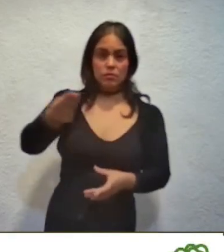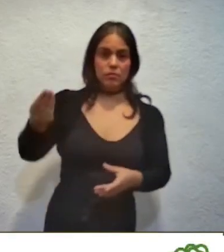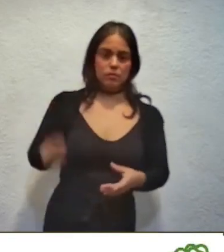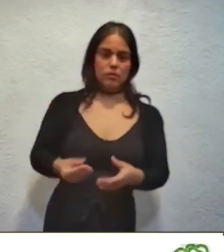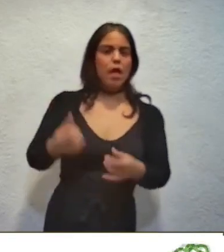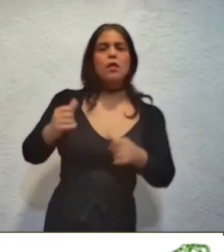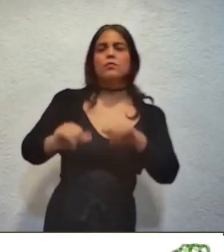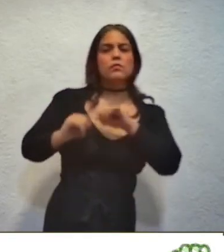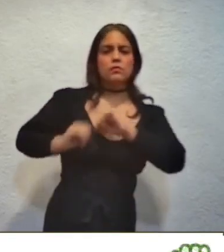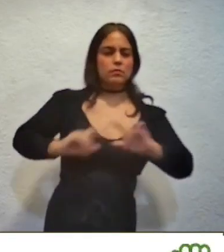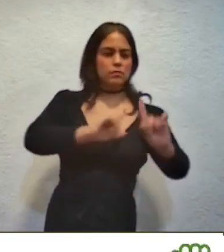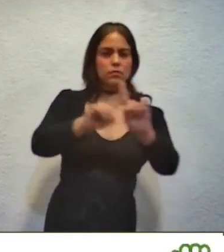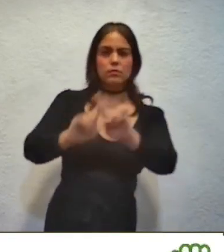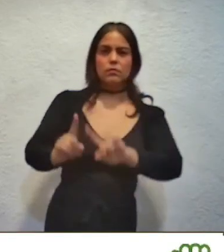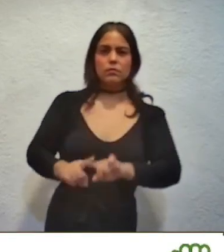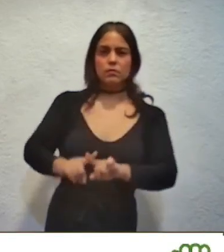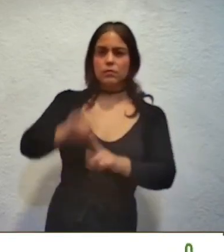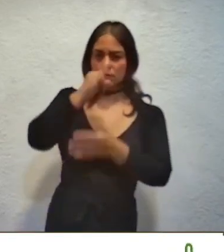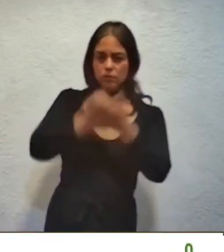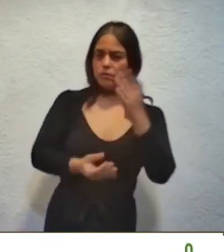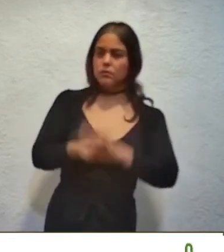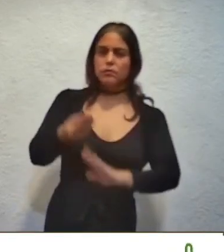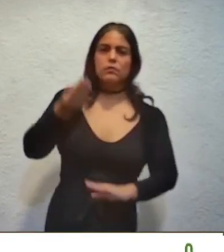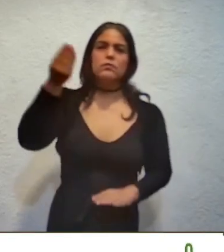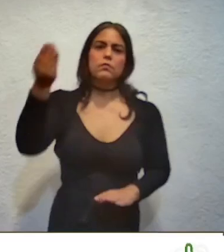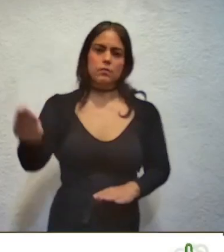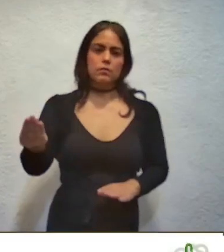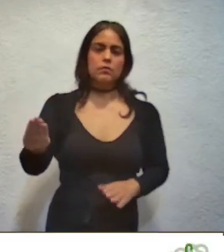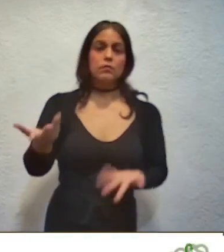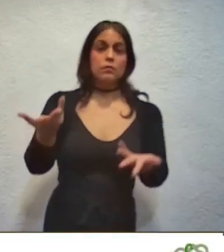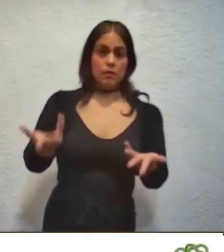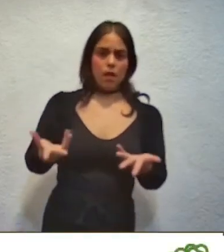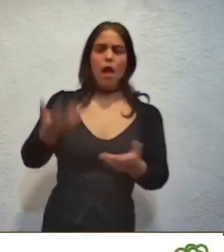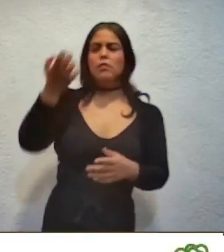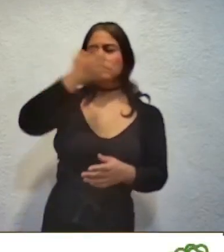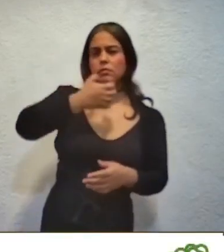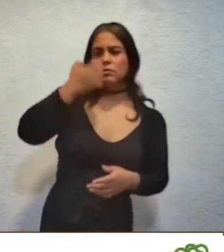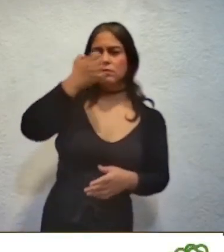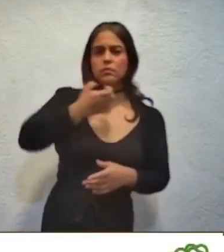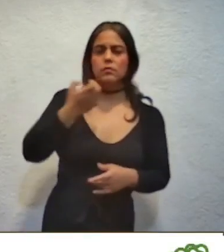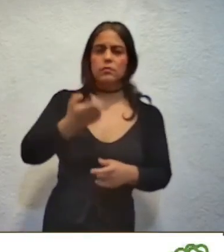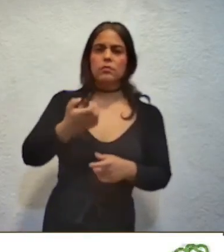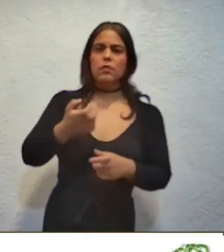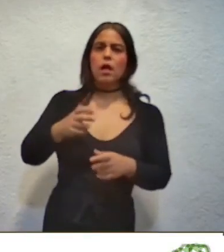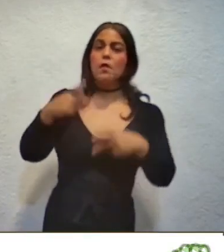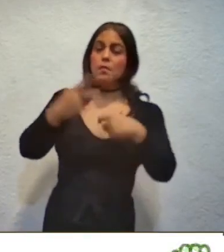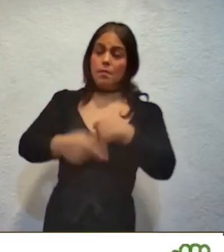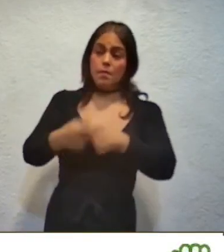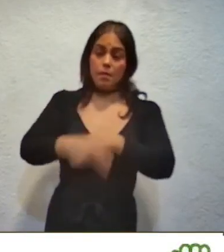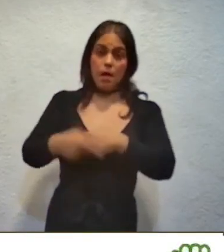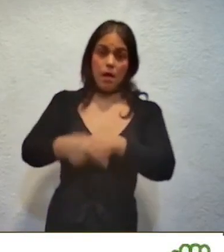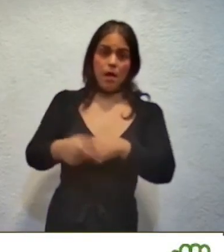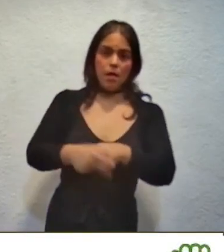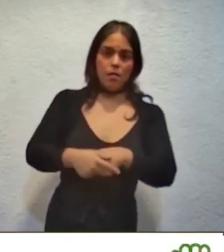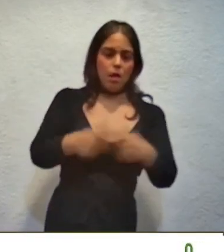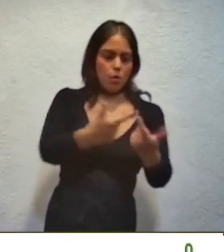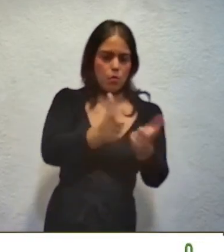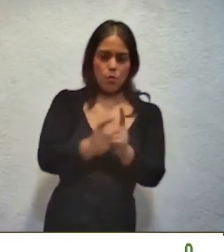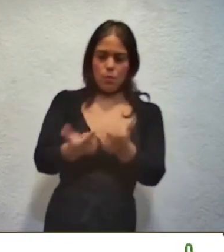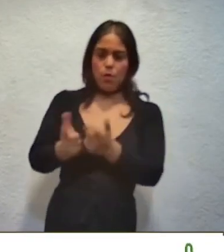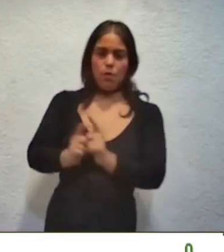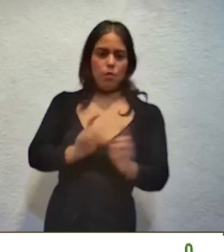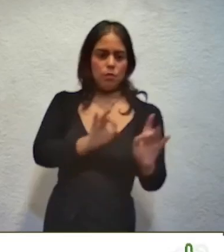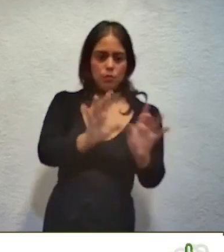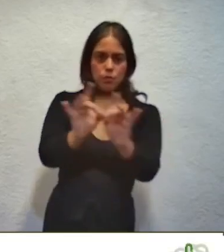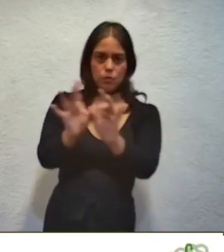autoridad que obran instrumentados, robustecidos con el dictamen de análisis de riesgo emitido por el Grupo Multidisciplinario de la Unidad Técnica